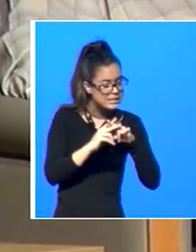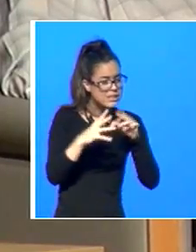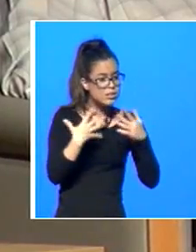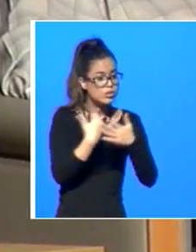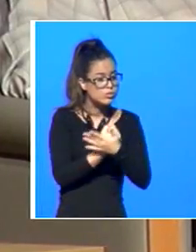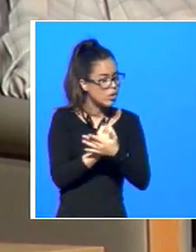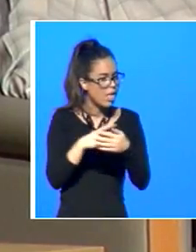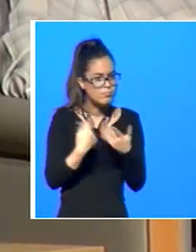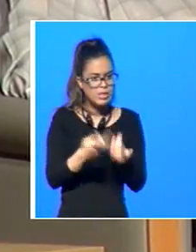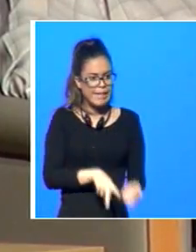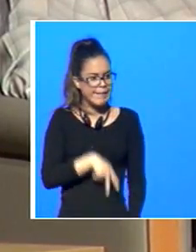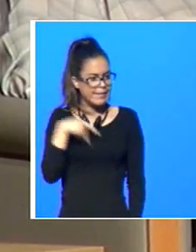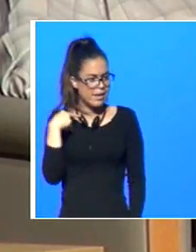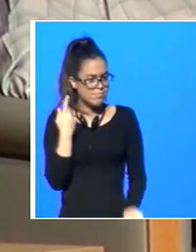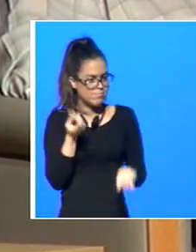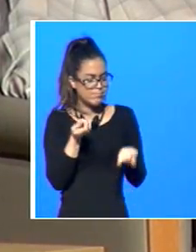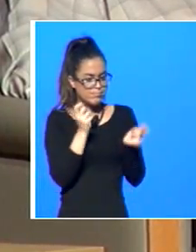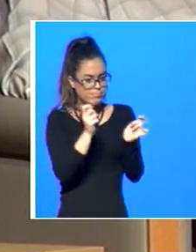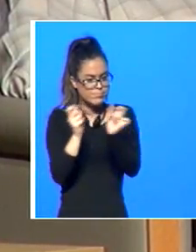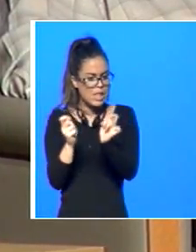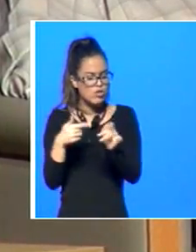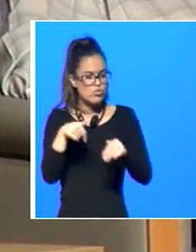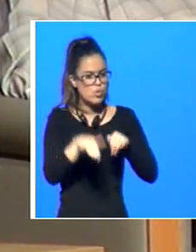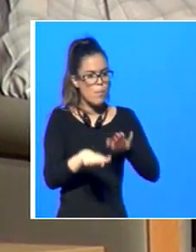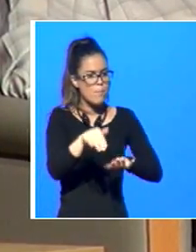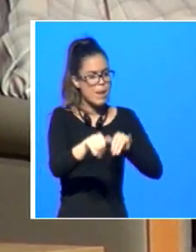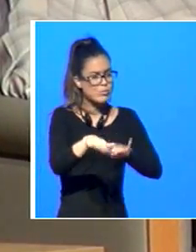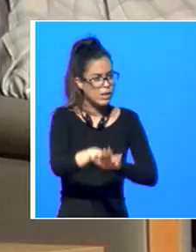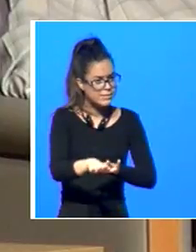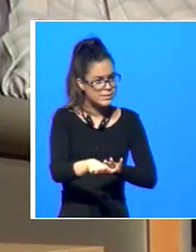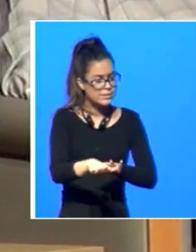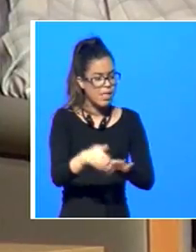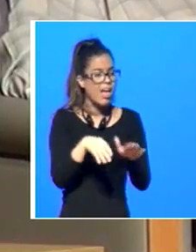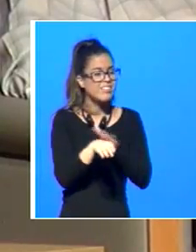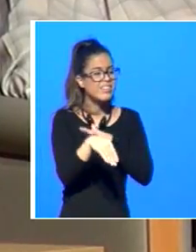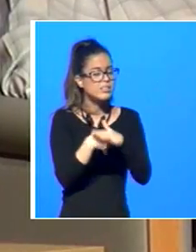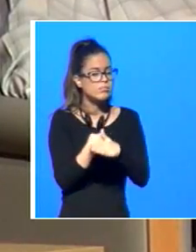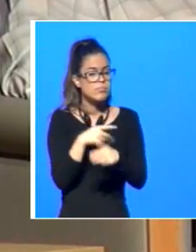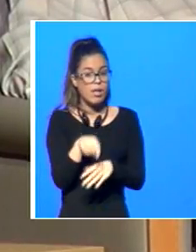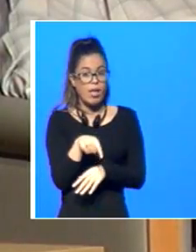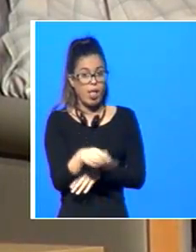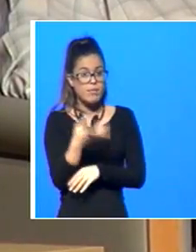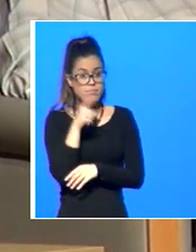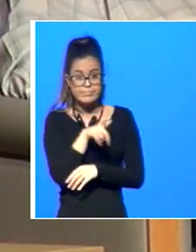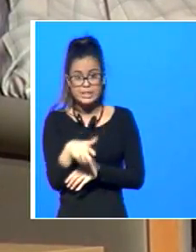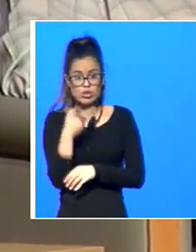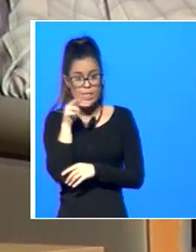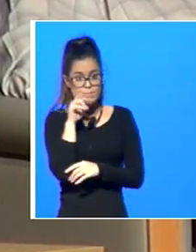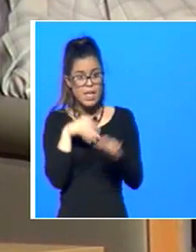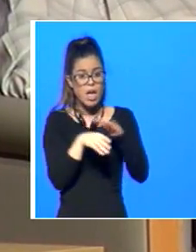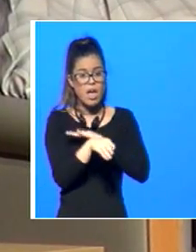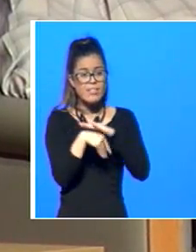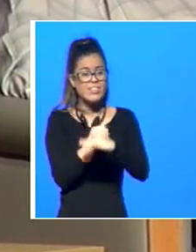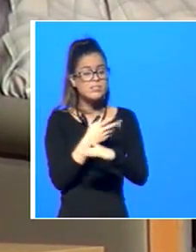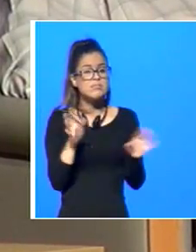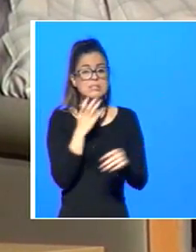nivel general. Eso sería como las pautas de accesibilidad. Aquí los expertos en accesibilidad seguro que si tienen que